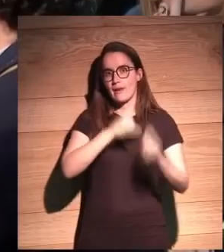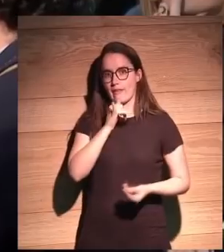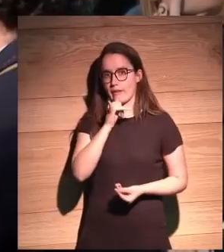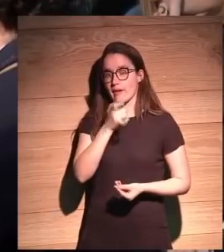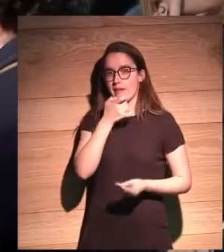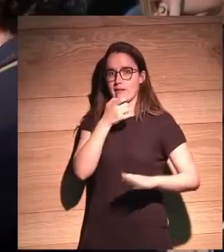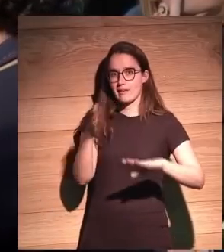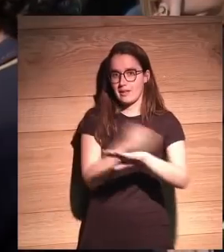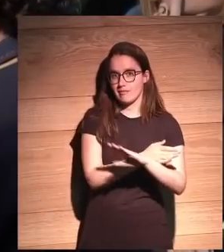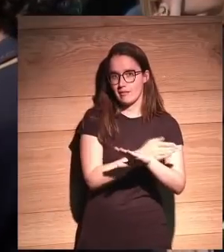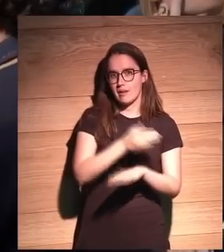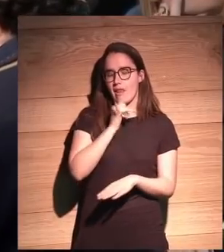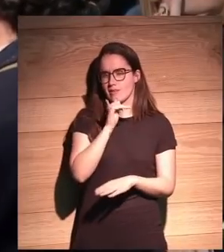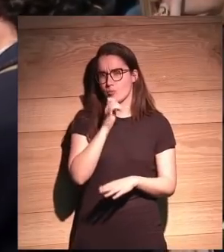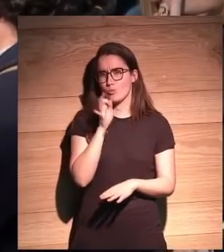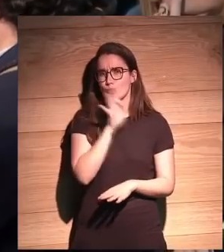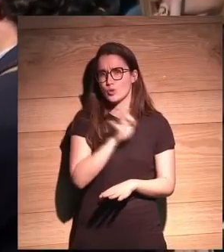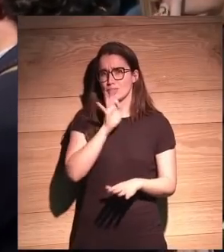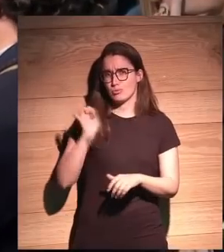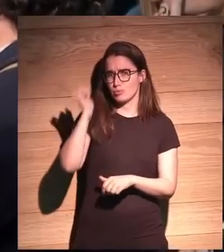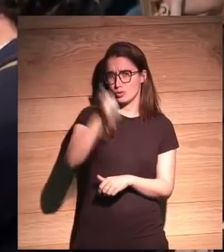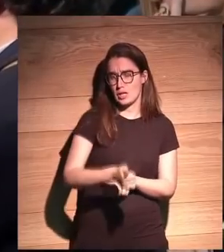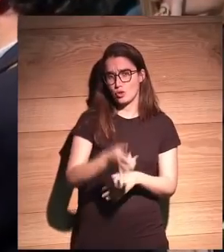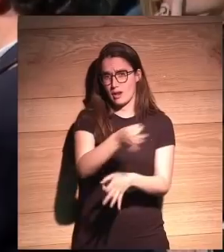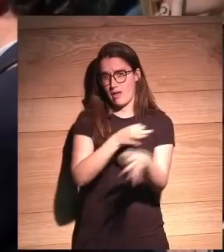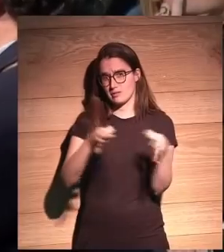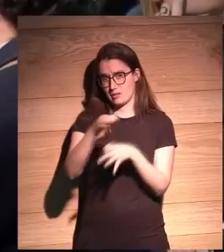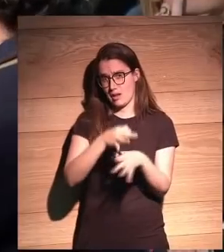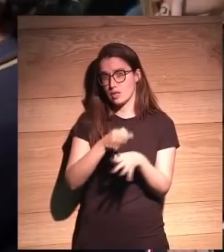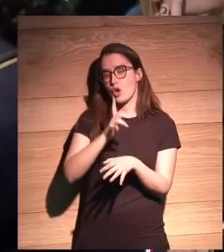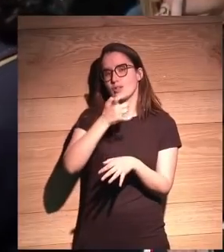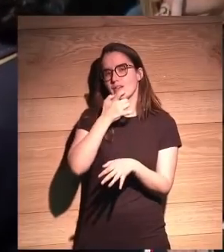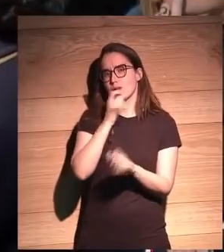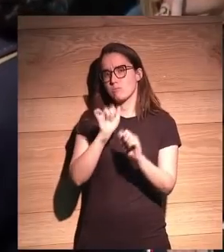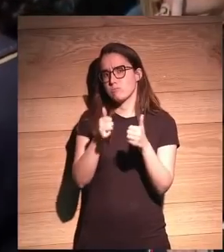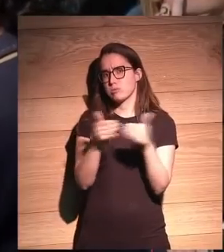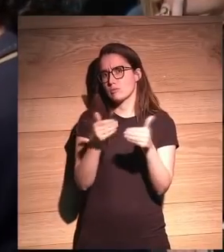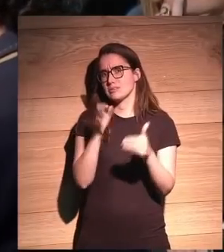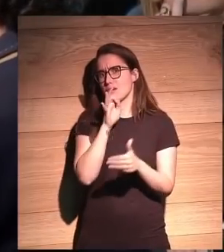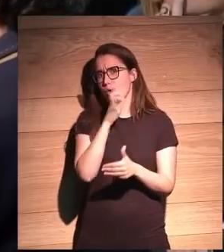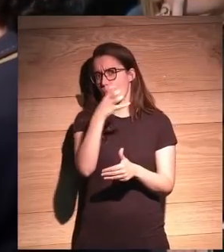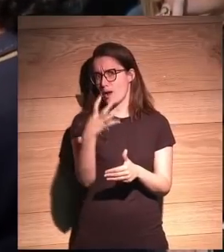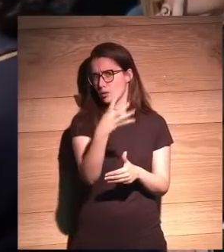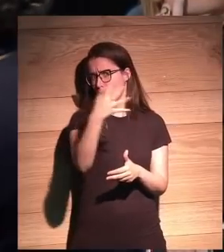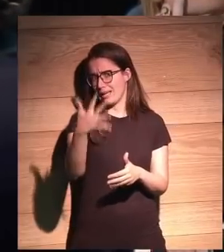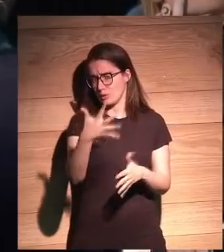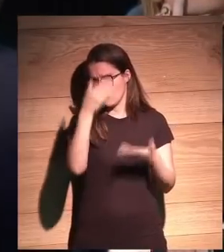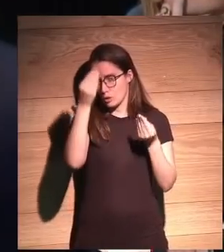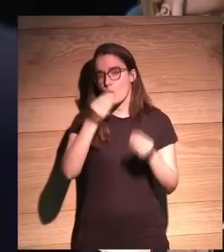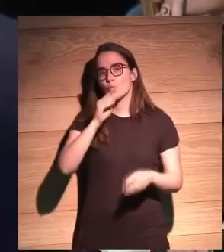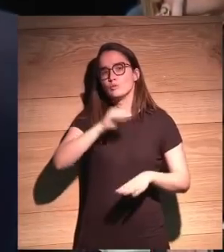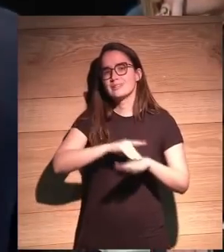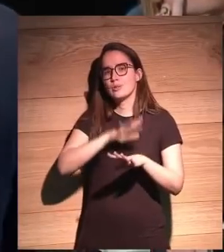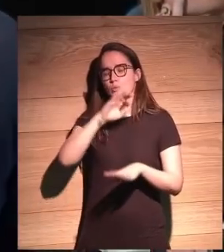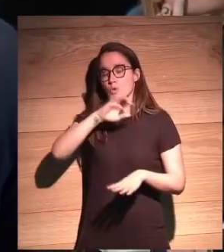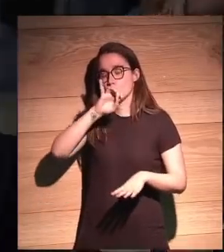hablar inglés se habló latín durante siglos en las islas. Hay un dato muy curioso. Los anglosajones llegan el cuarto o quinto después de Cristo. Hay un dato muy curioso